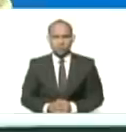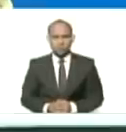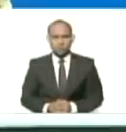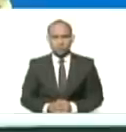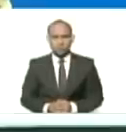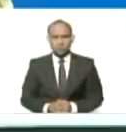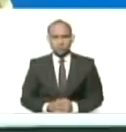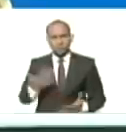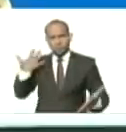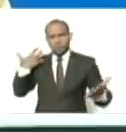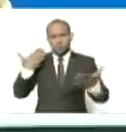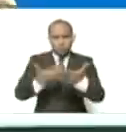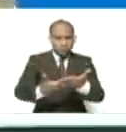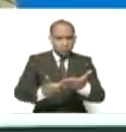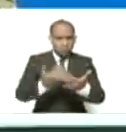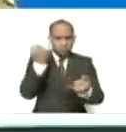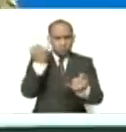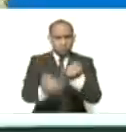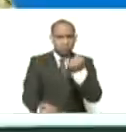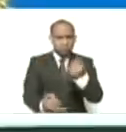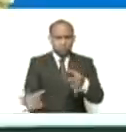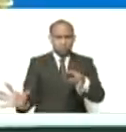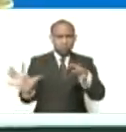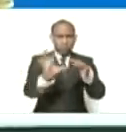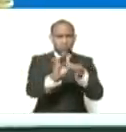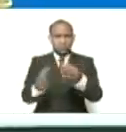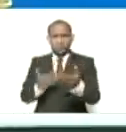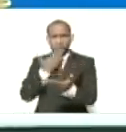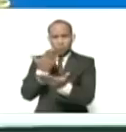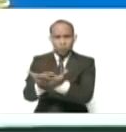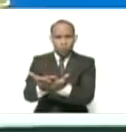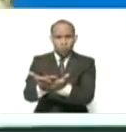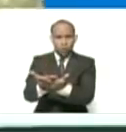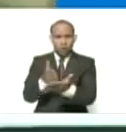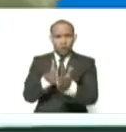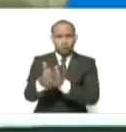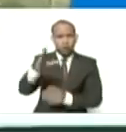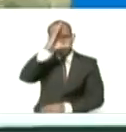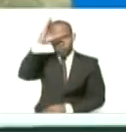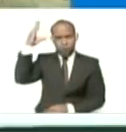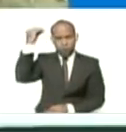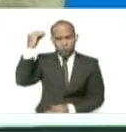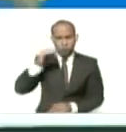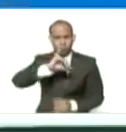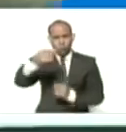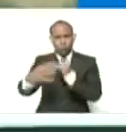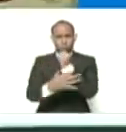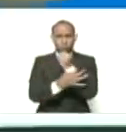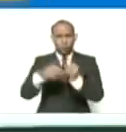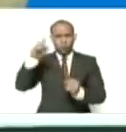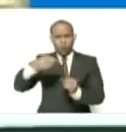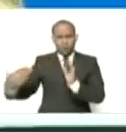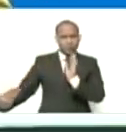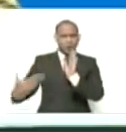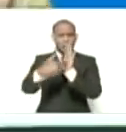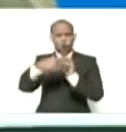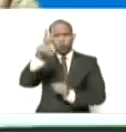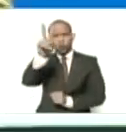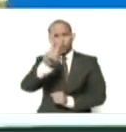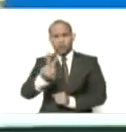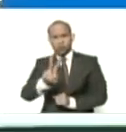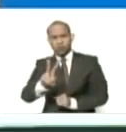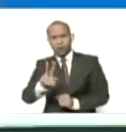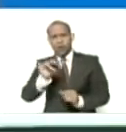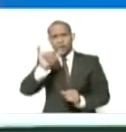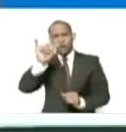Y al final se unen a las propuestas del trumpismo y el guaidosismo para atacarme a mí y a la